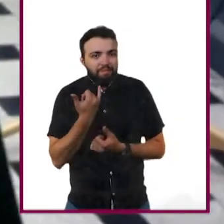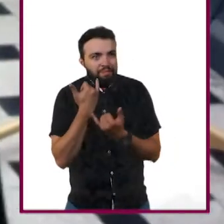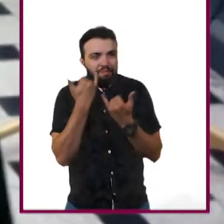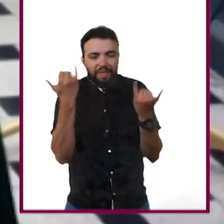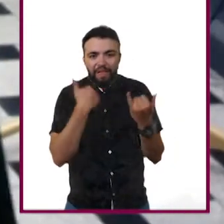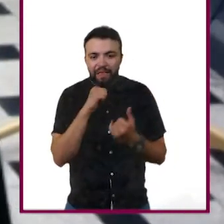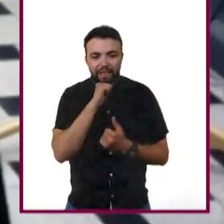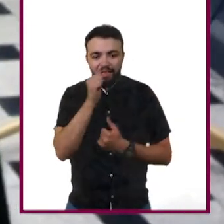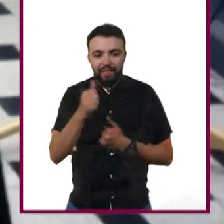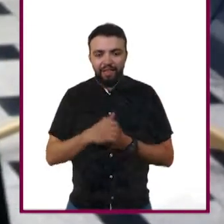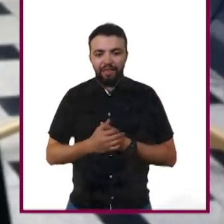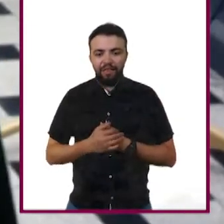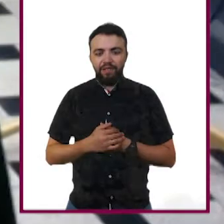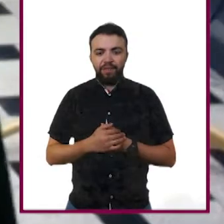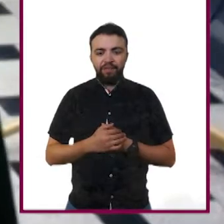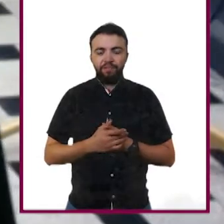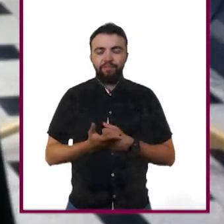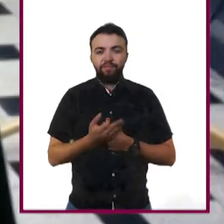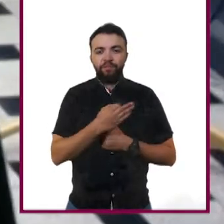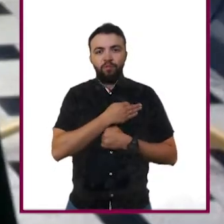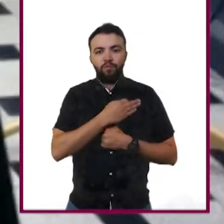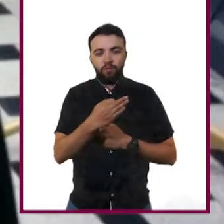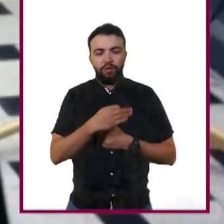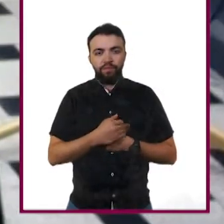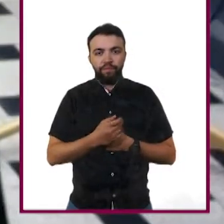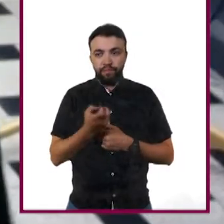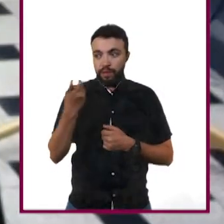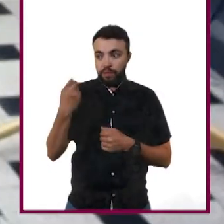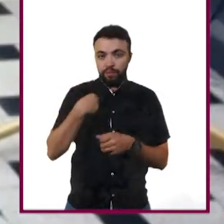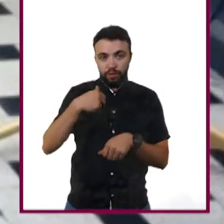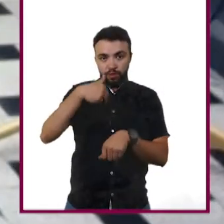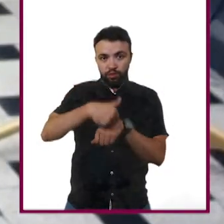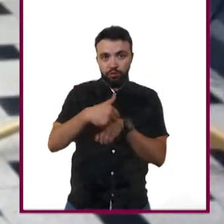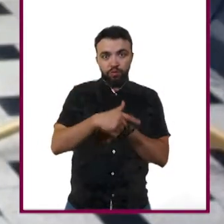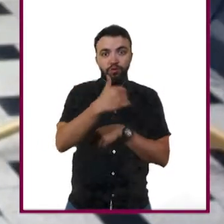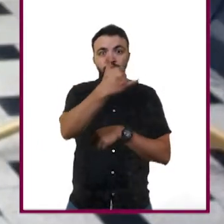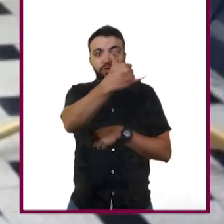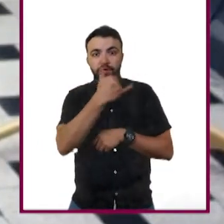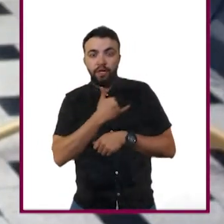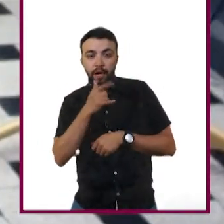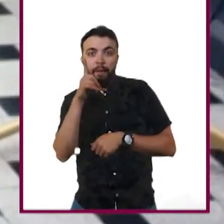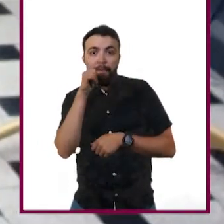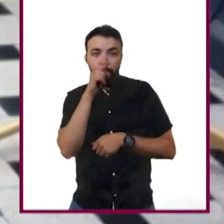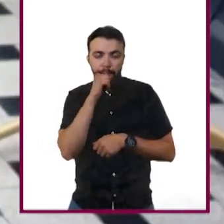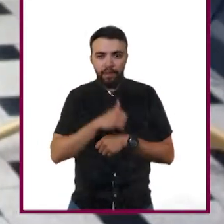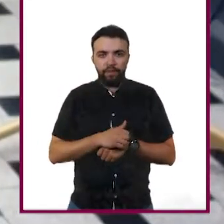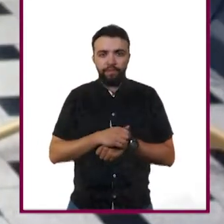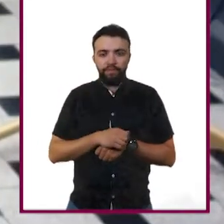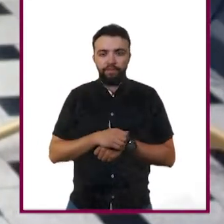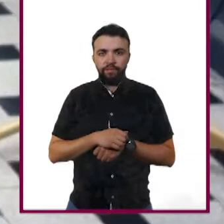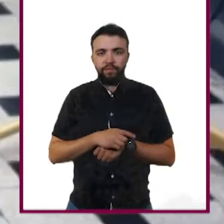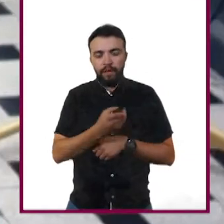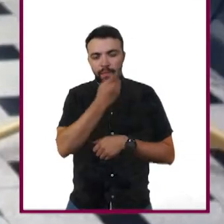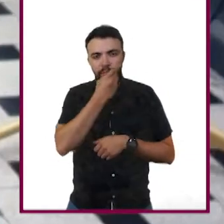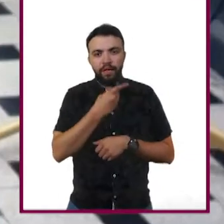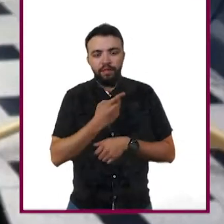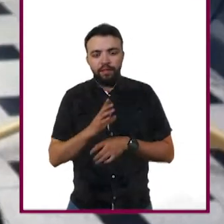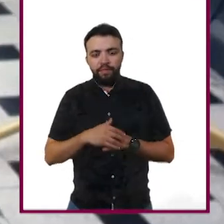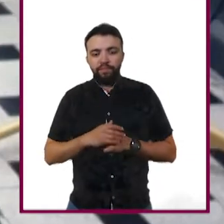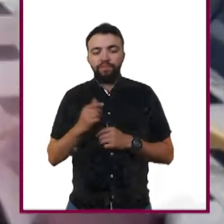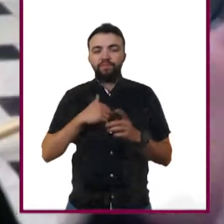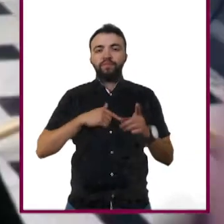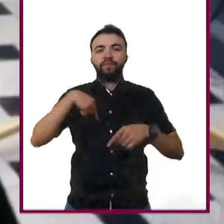Me dejó fría. Me dijo, bueno, mira, aquí está mi número, llámame mañana y ya me cuentas. Y al siguiente